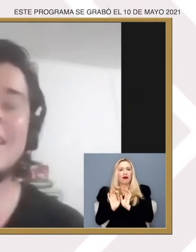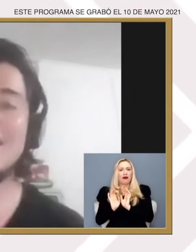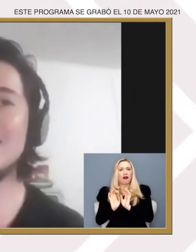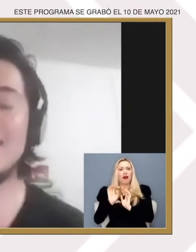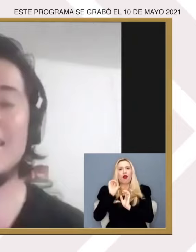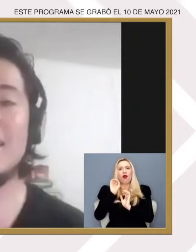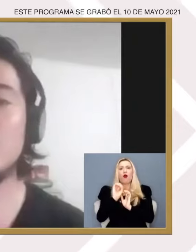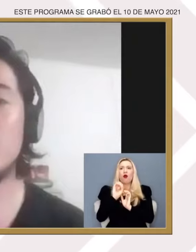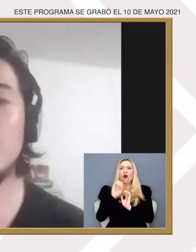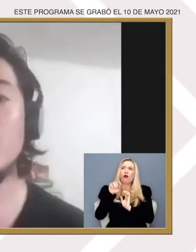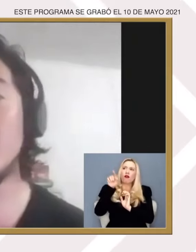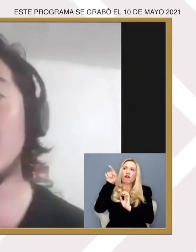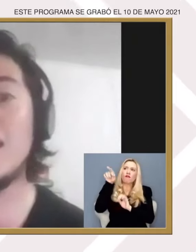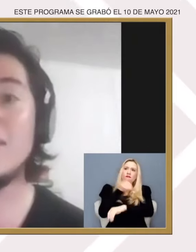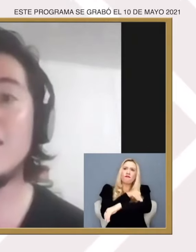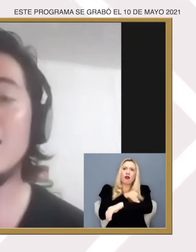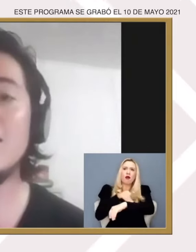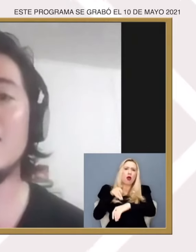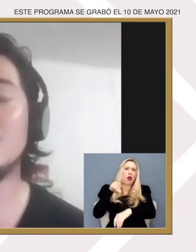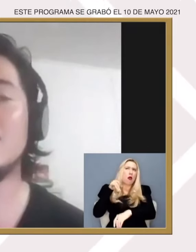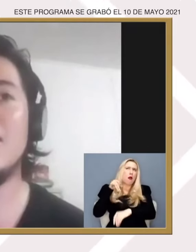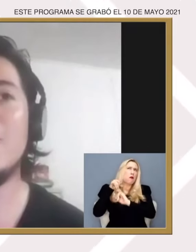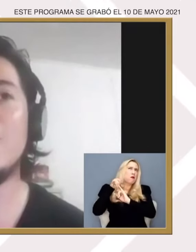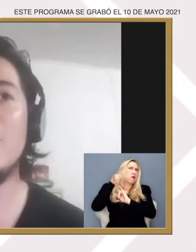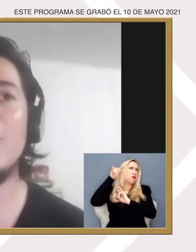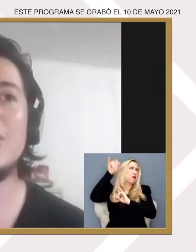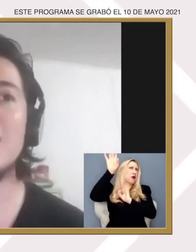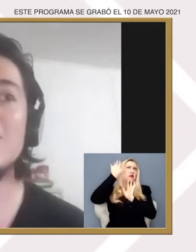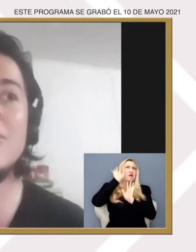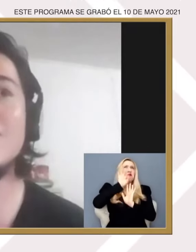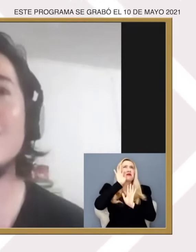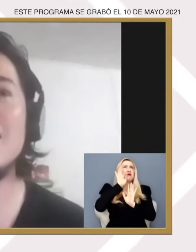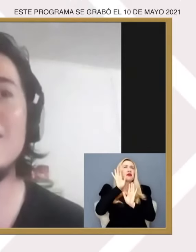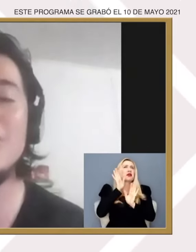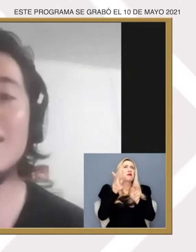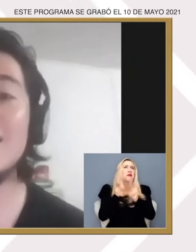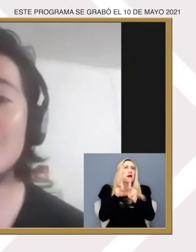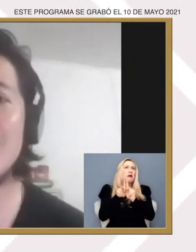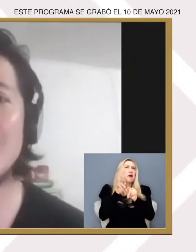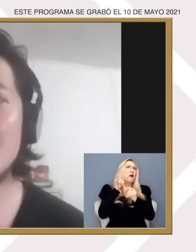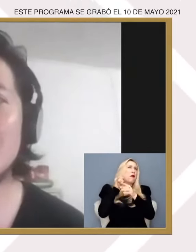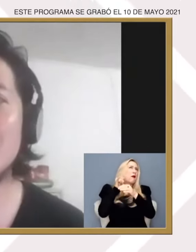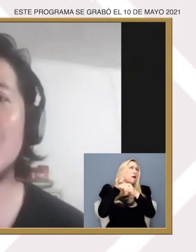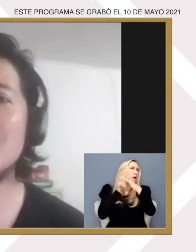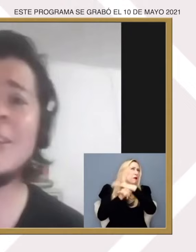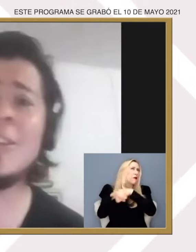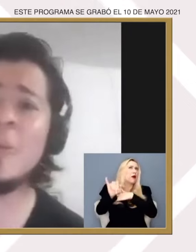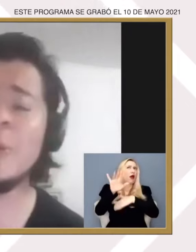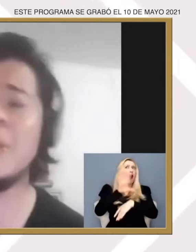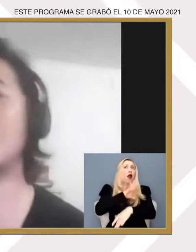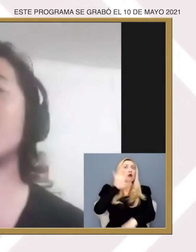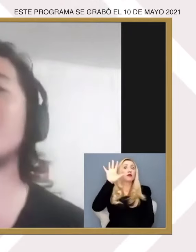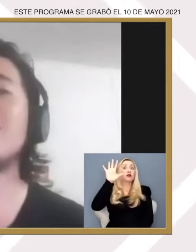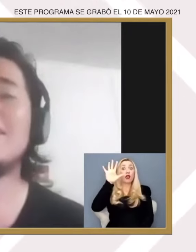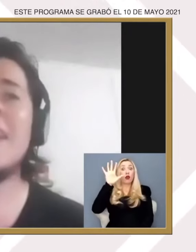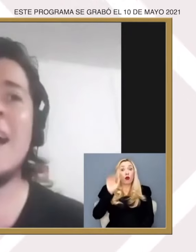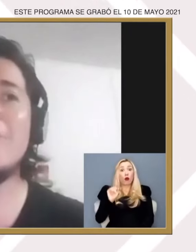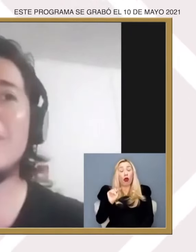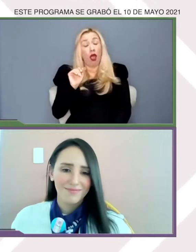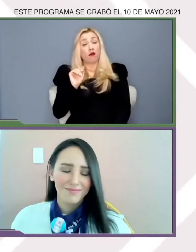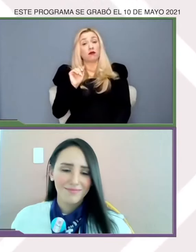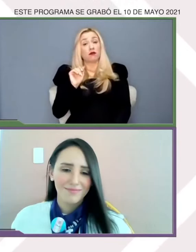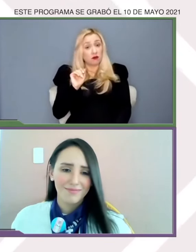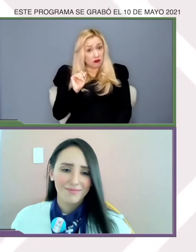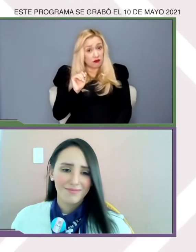familia súper lejana, pues ya son 5 integrantes LGBT y qué chido porque